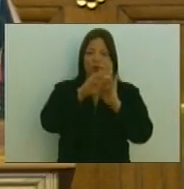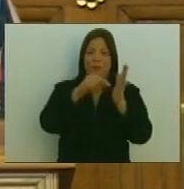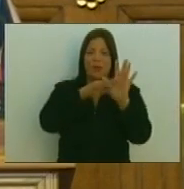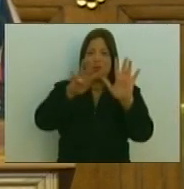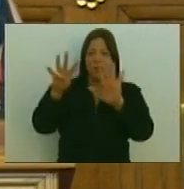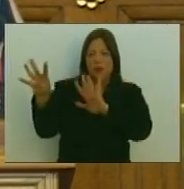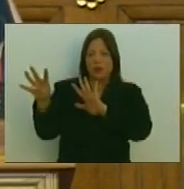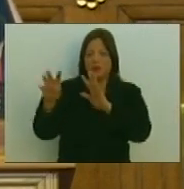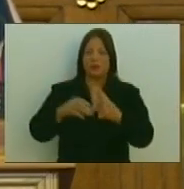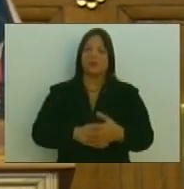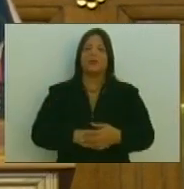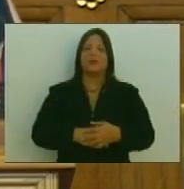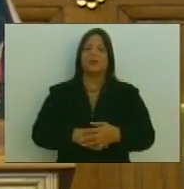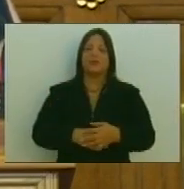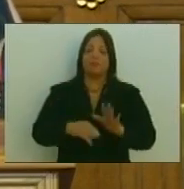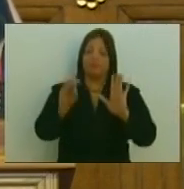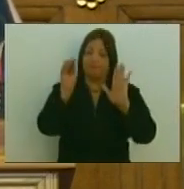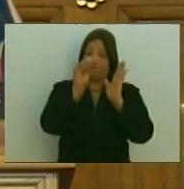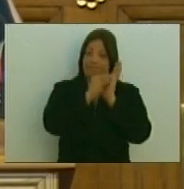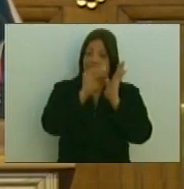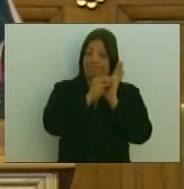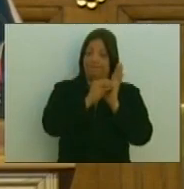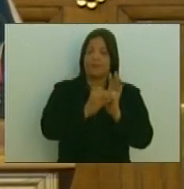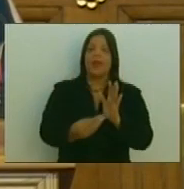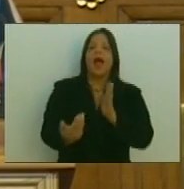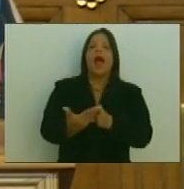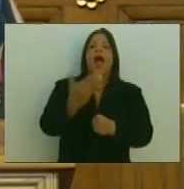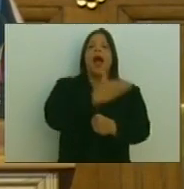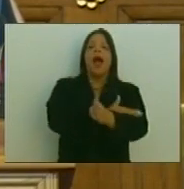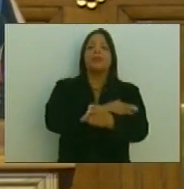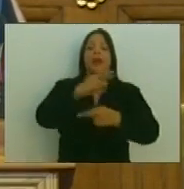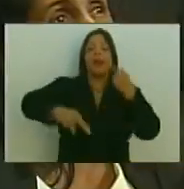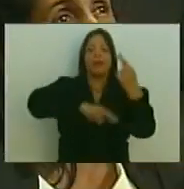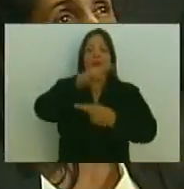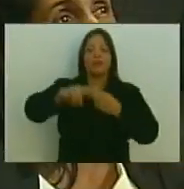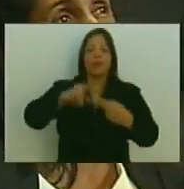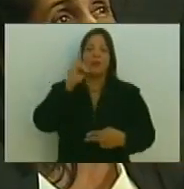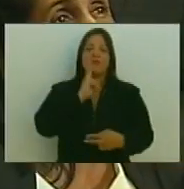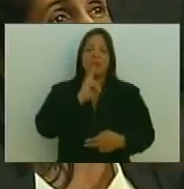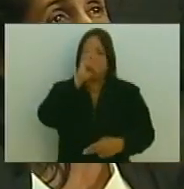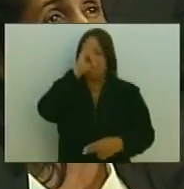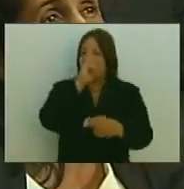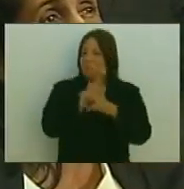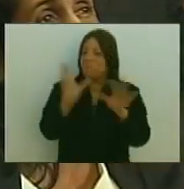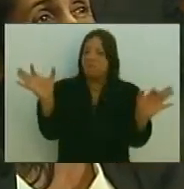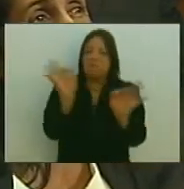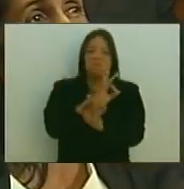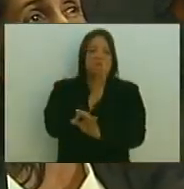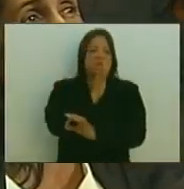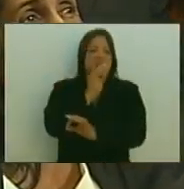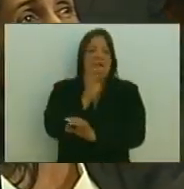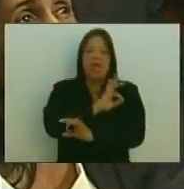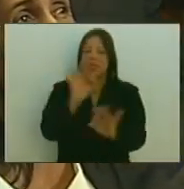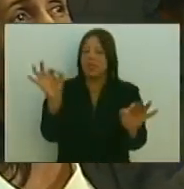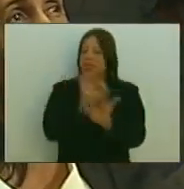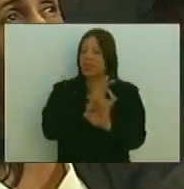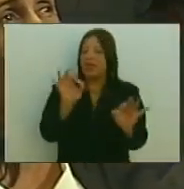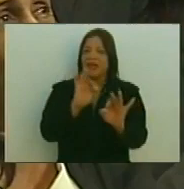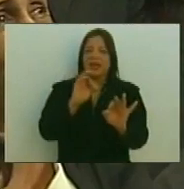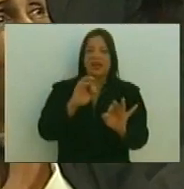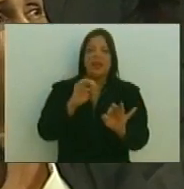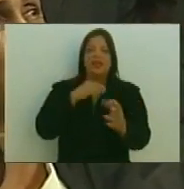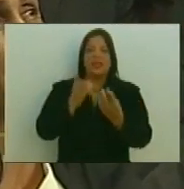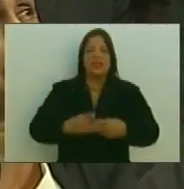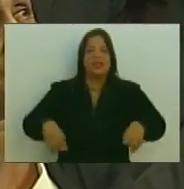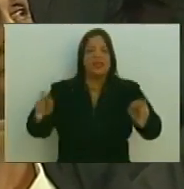Venezuela. Considerando que antes de la Revolución Bolivariana no se reconocía a las personas con discapacidad desde la